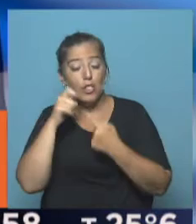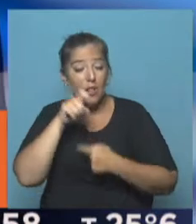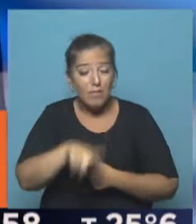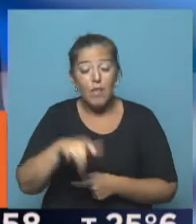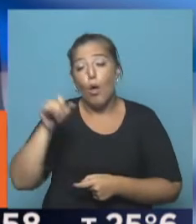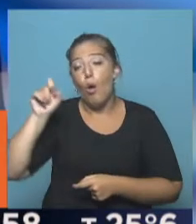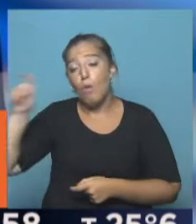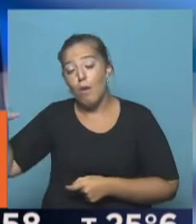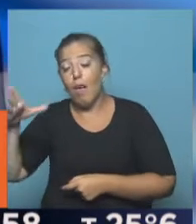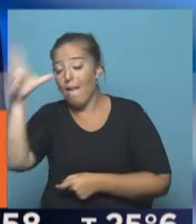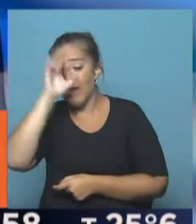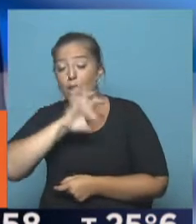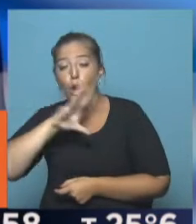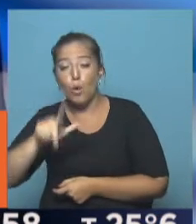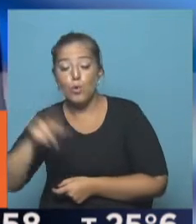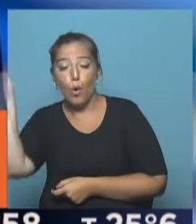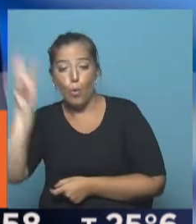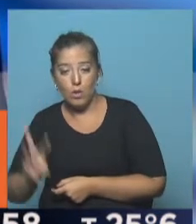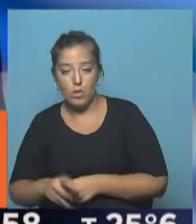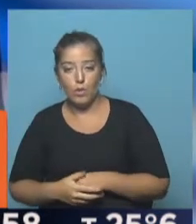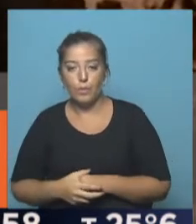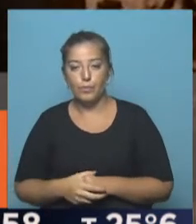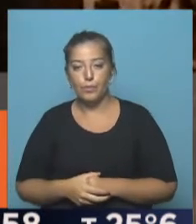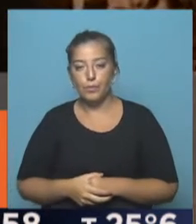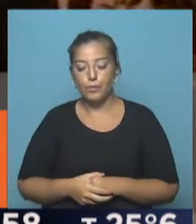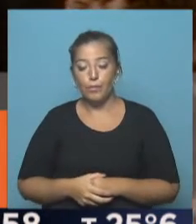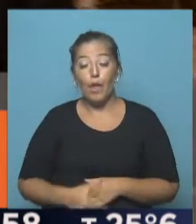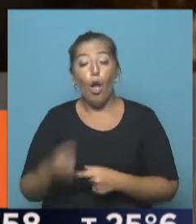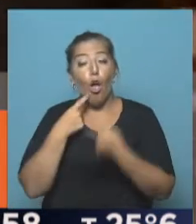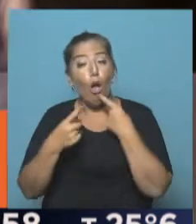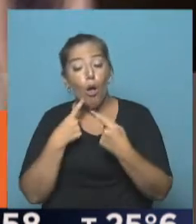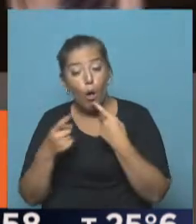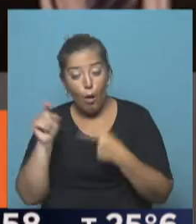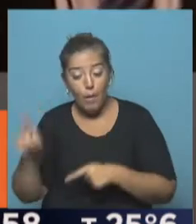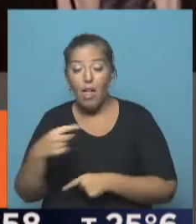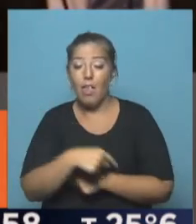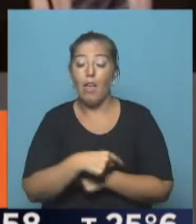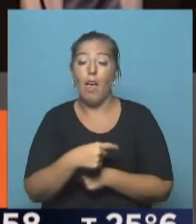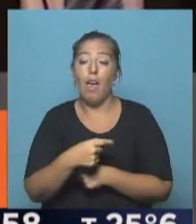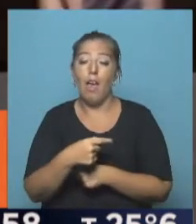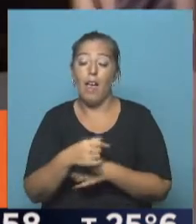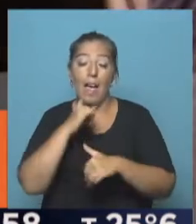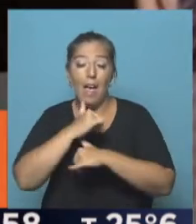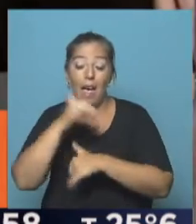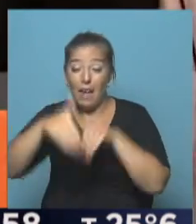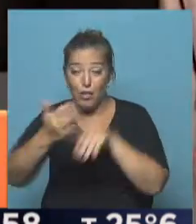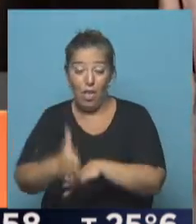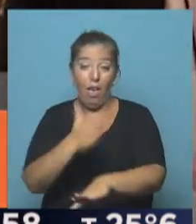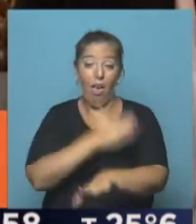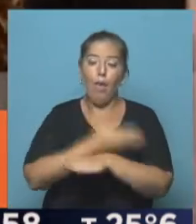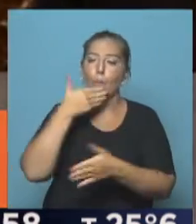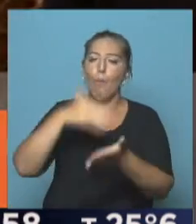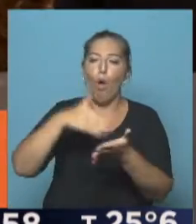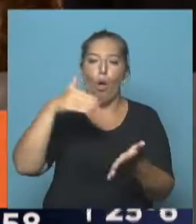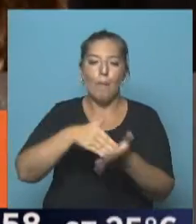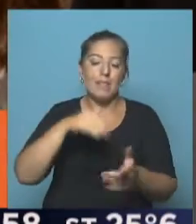el embajador ruso en Washington, Sergei Kasliak. En esas comunicaciones, sostenidas antes de las elecciones, hubo promesas hechas